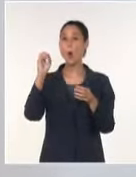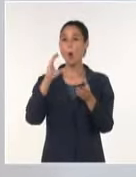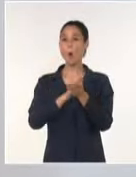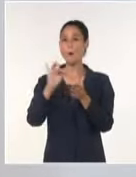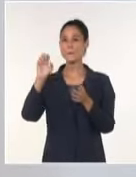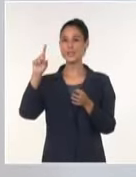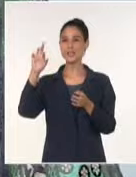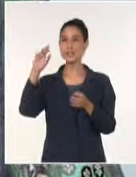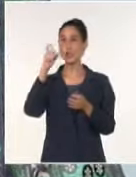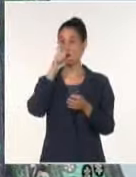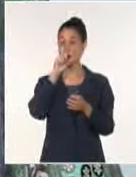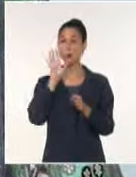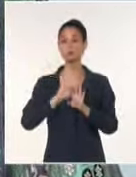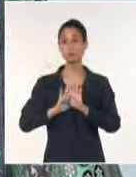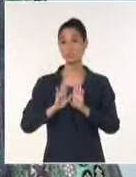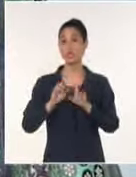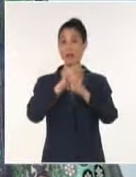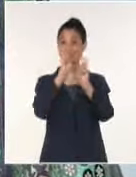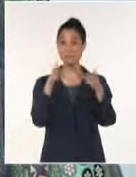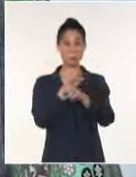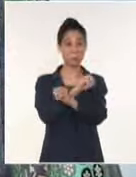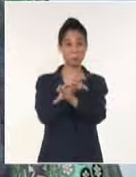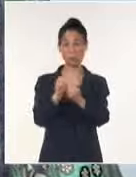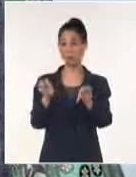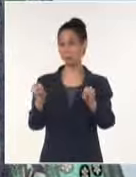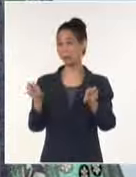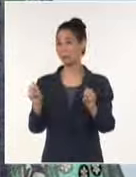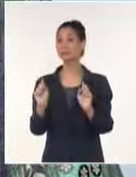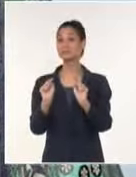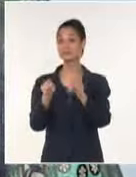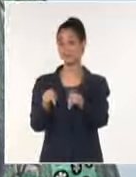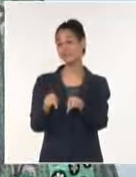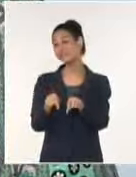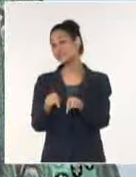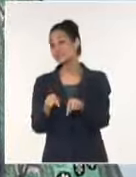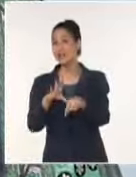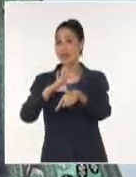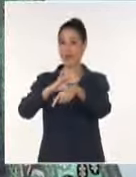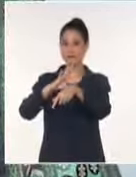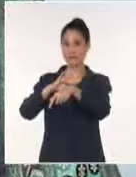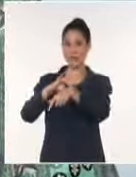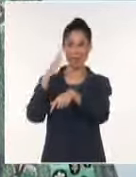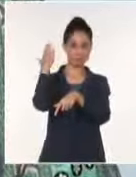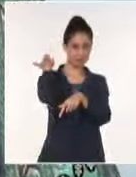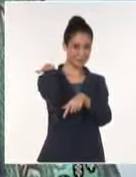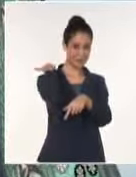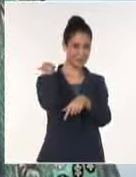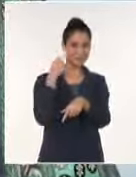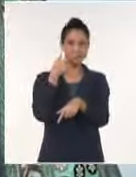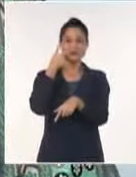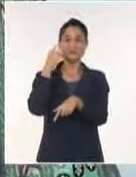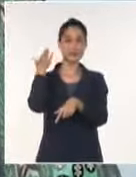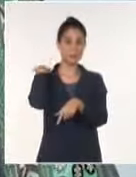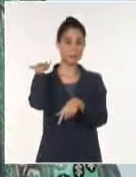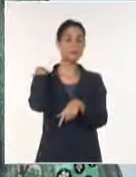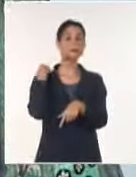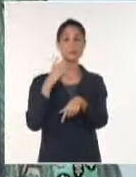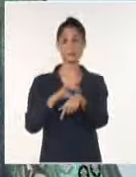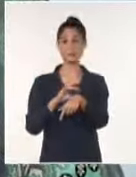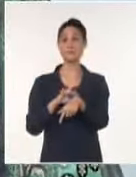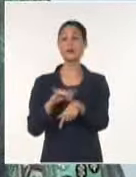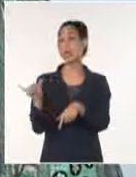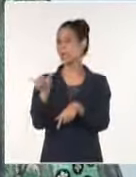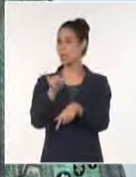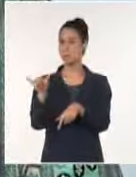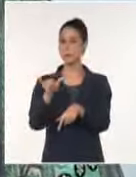ya circuló en el país. Dentro de esa gama de infecciones respiratorias agudas causadas por varios virus está también el SARS-CoV-2. Por